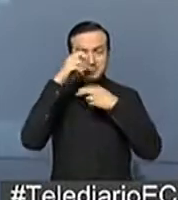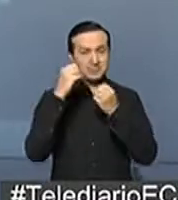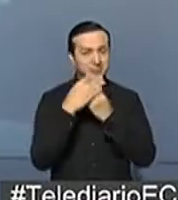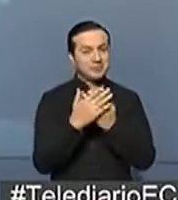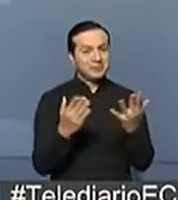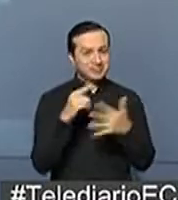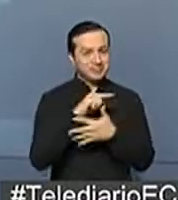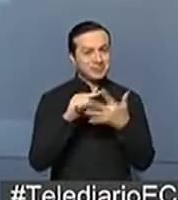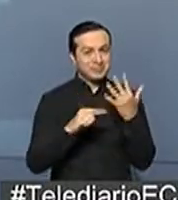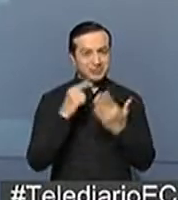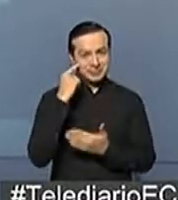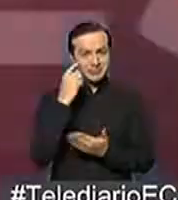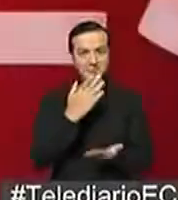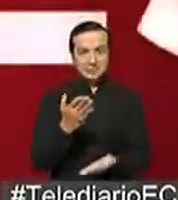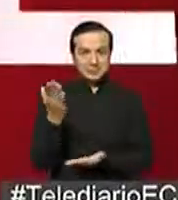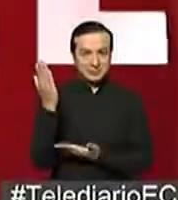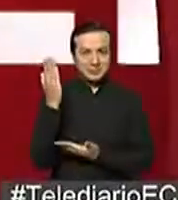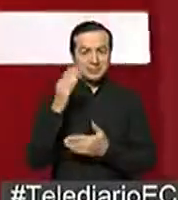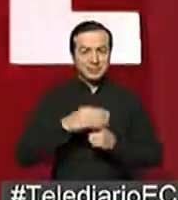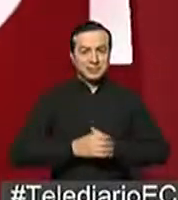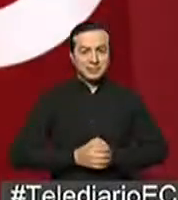nuestros titulares. Bienvenidos.